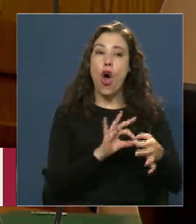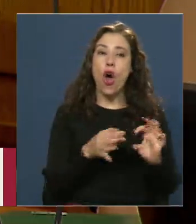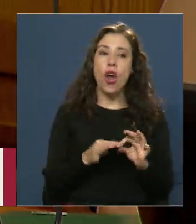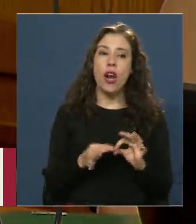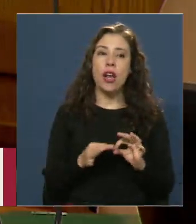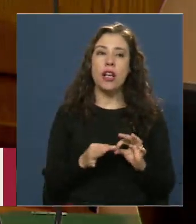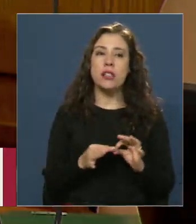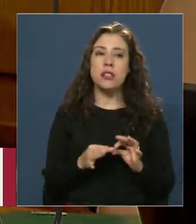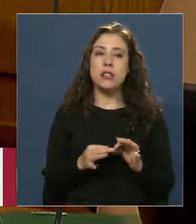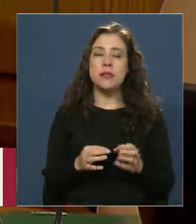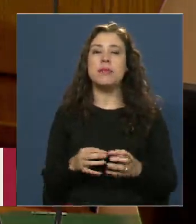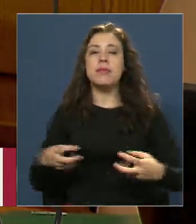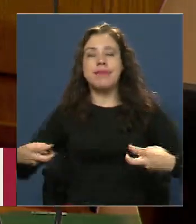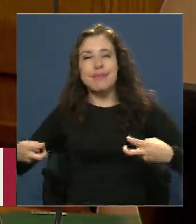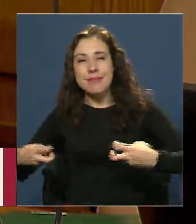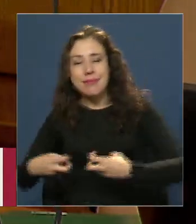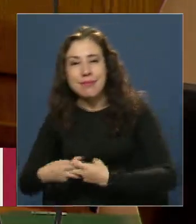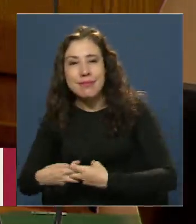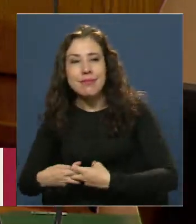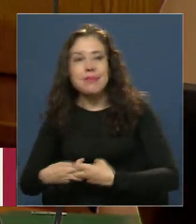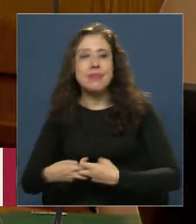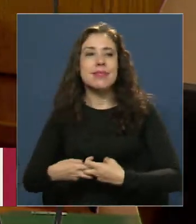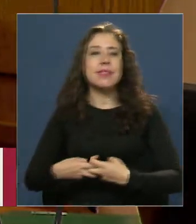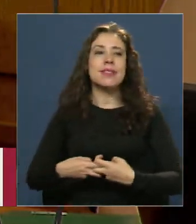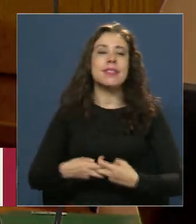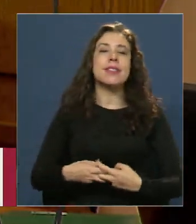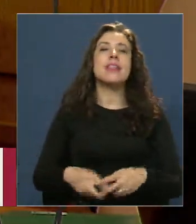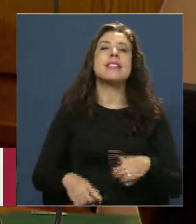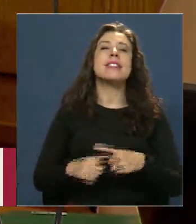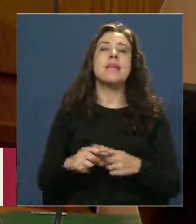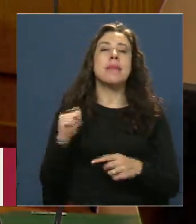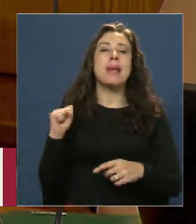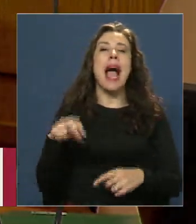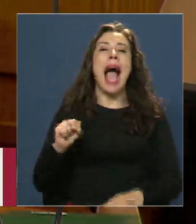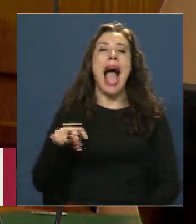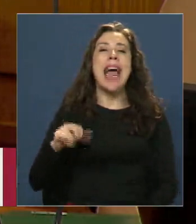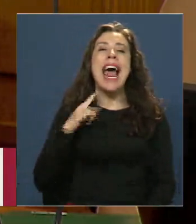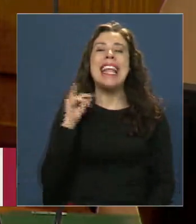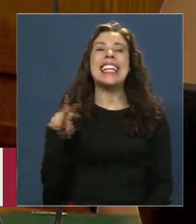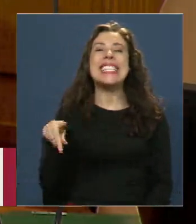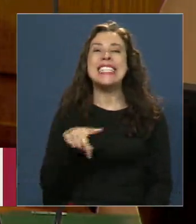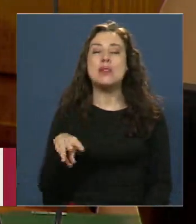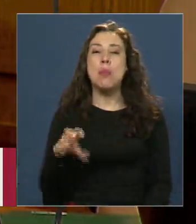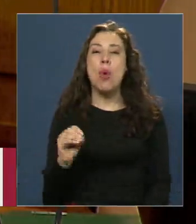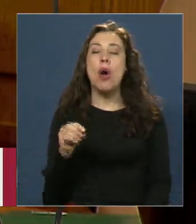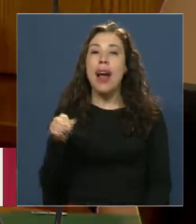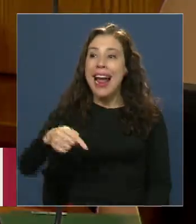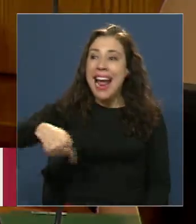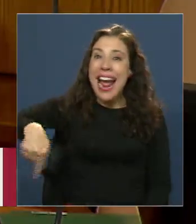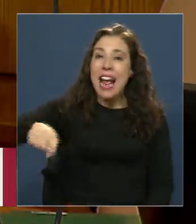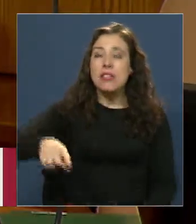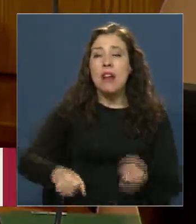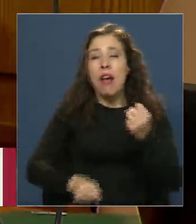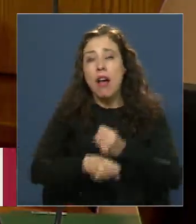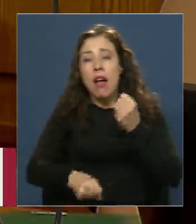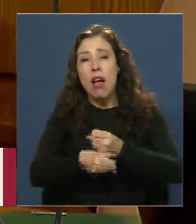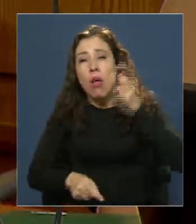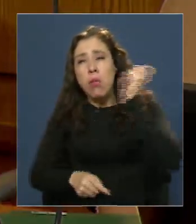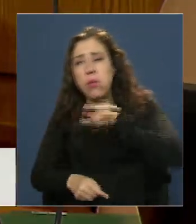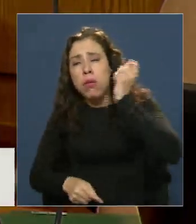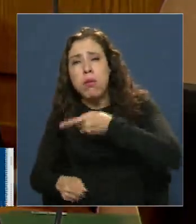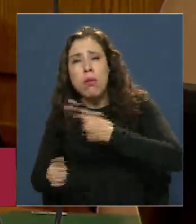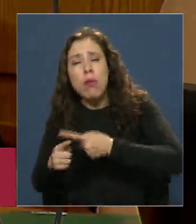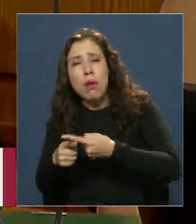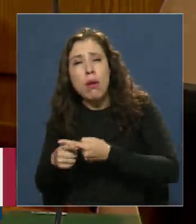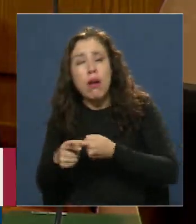las mancomunales, los sindicatos, con el anarquismo a la cabeza, pero que esa clase explotada también hoy día se ha